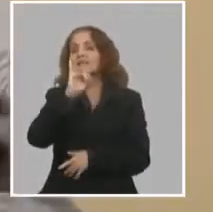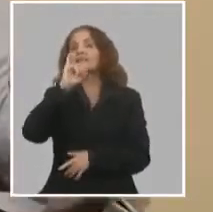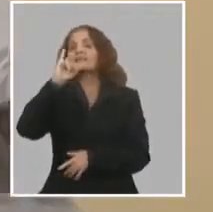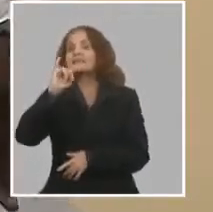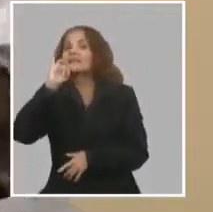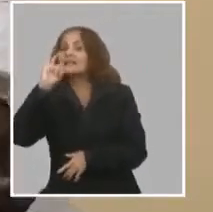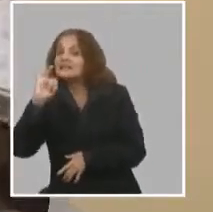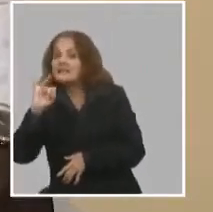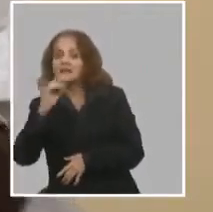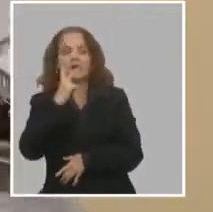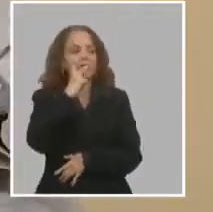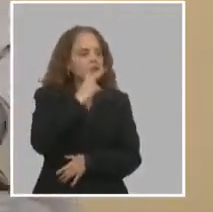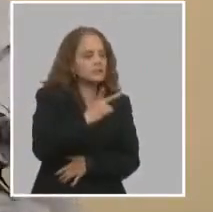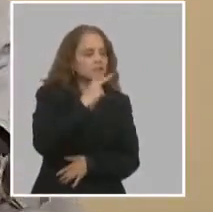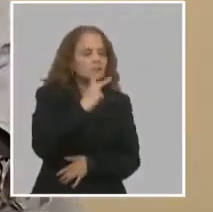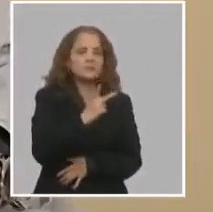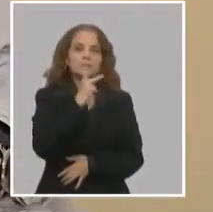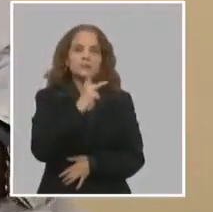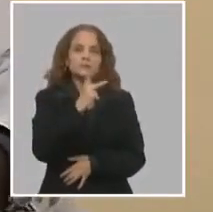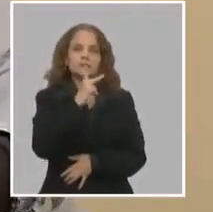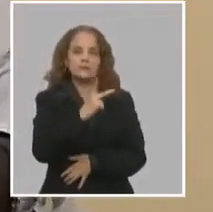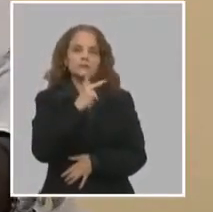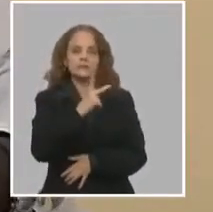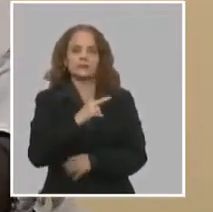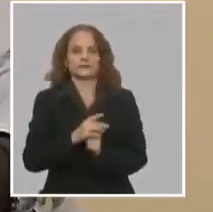2.767 atenciones médicas a esos